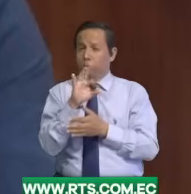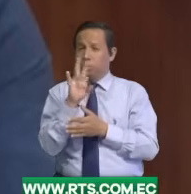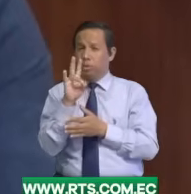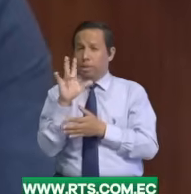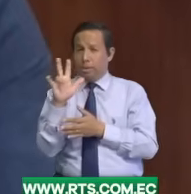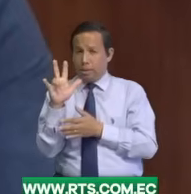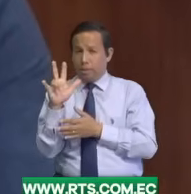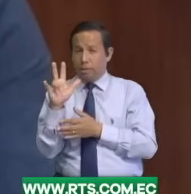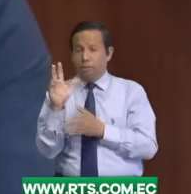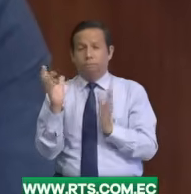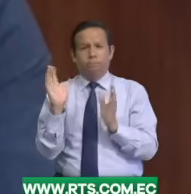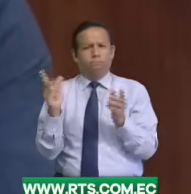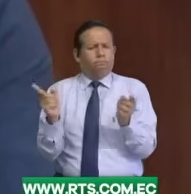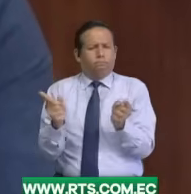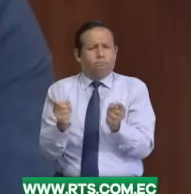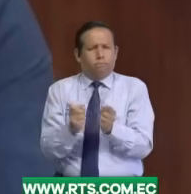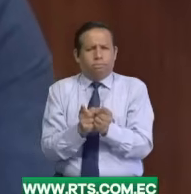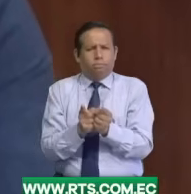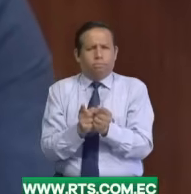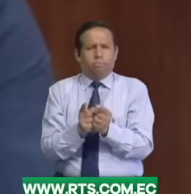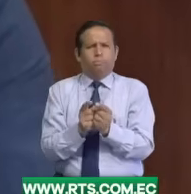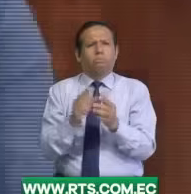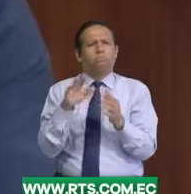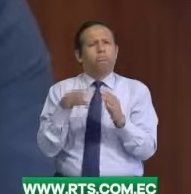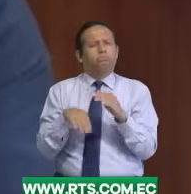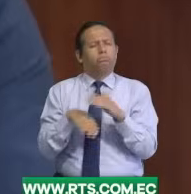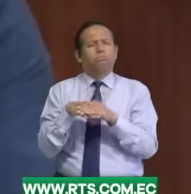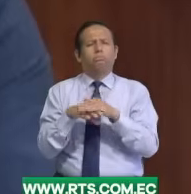6.973, una reducción a